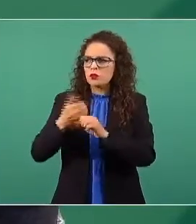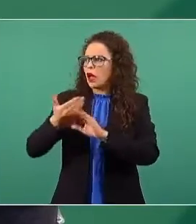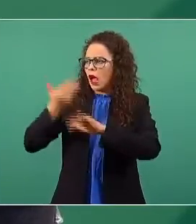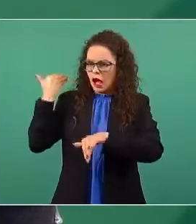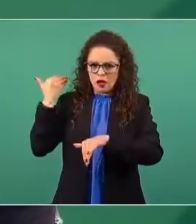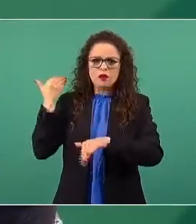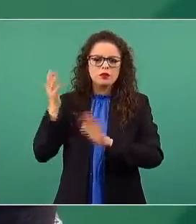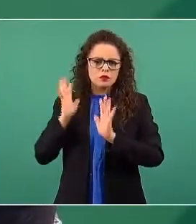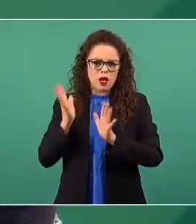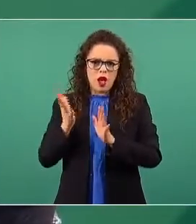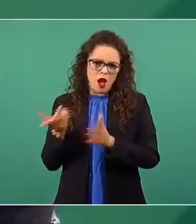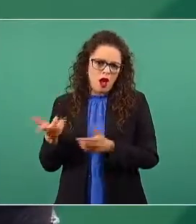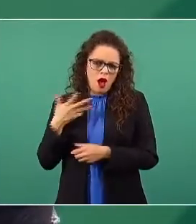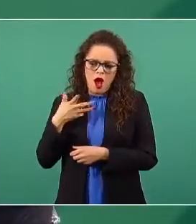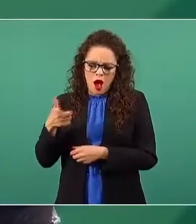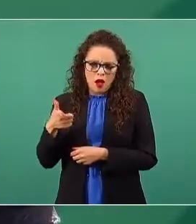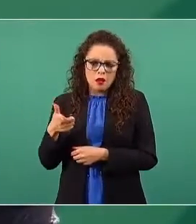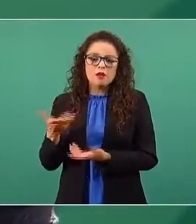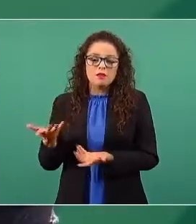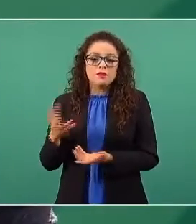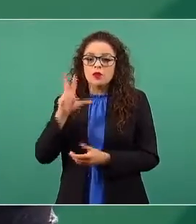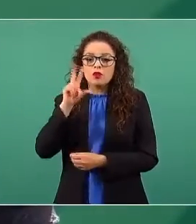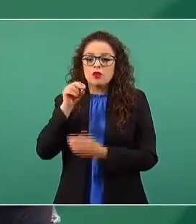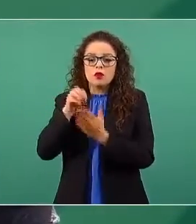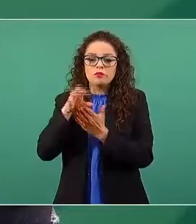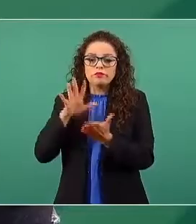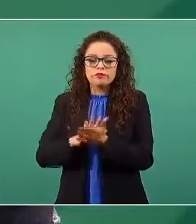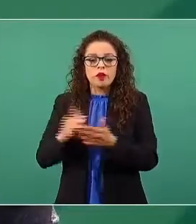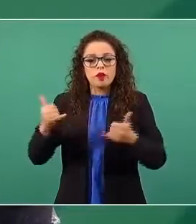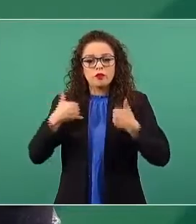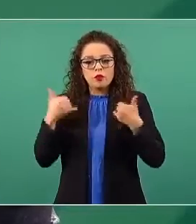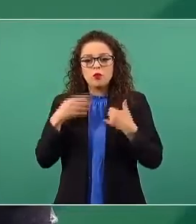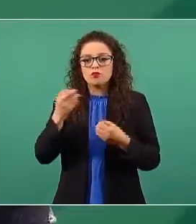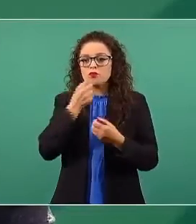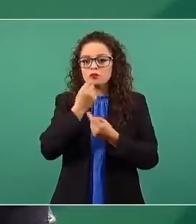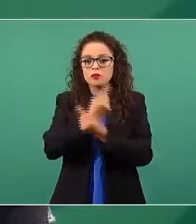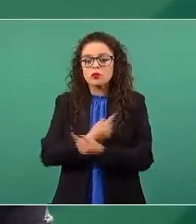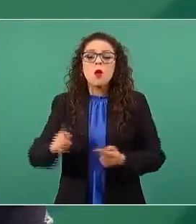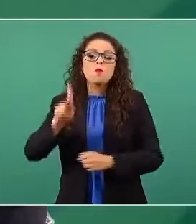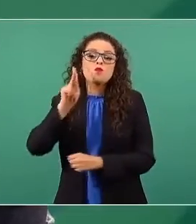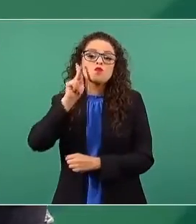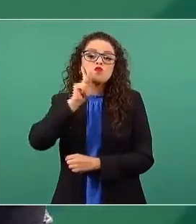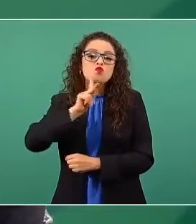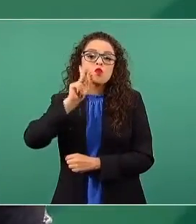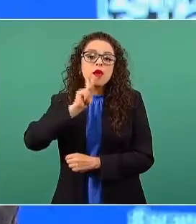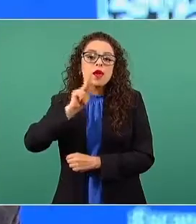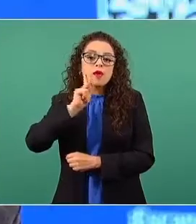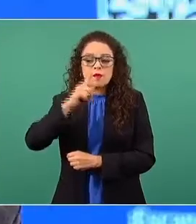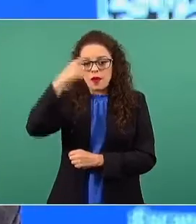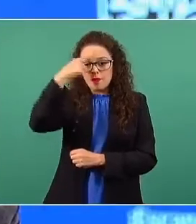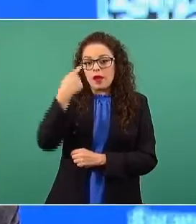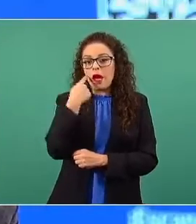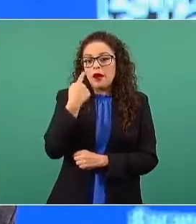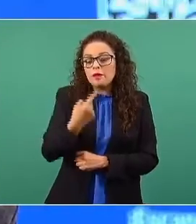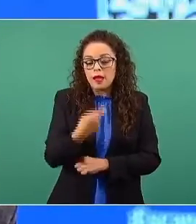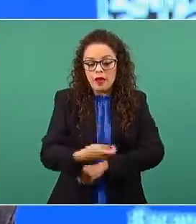incluye a poblaciones juveniles e infantiles en los ensayos clínicos iniciales. Se les incluye